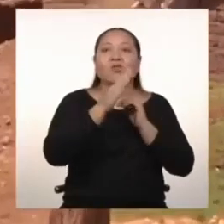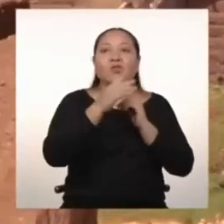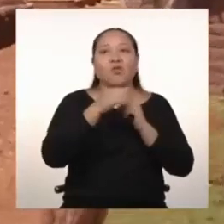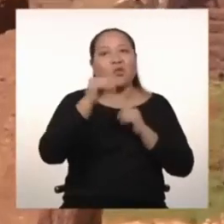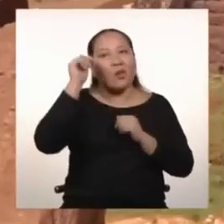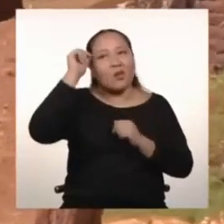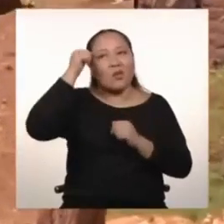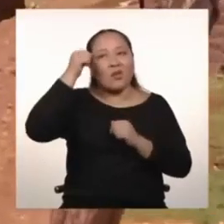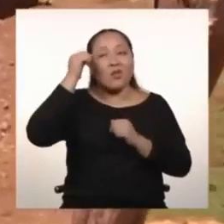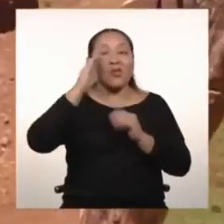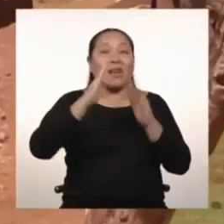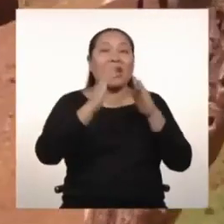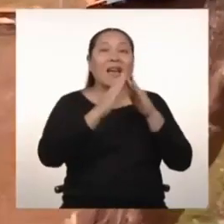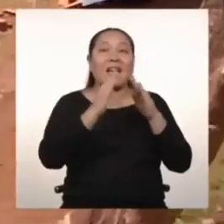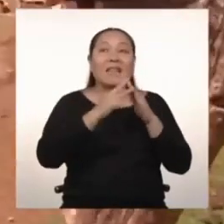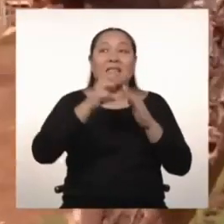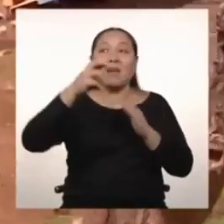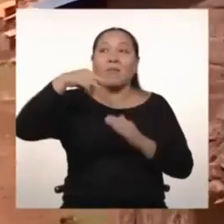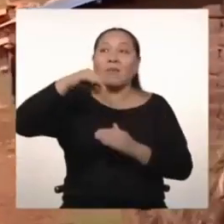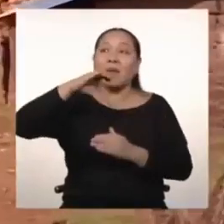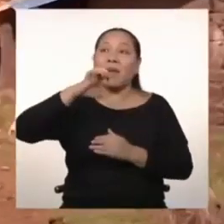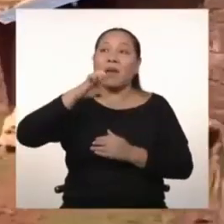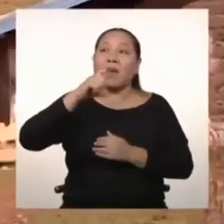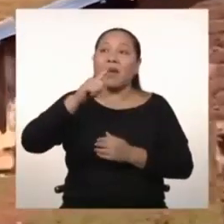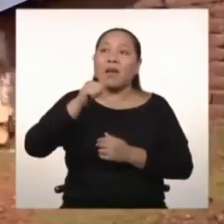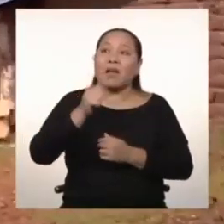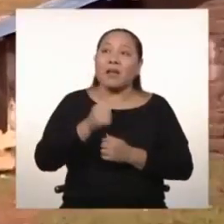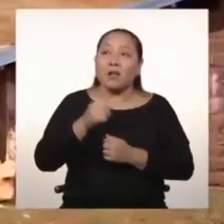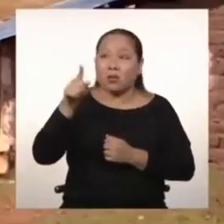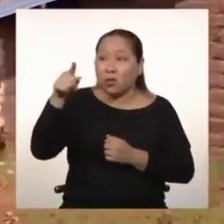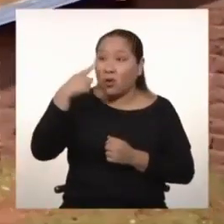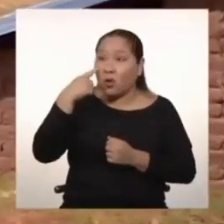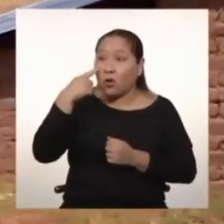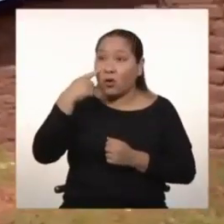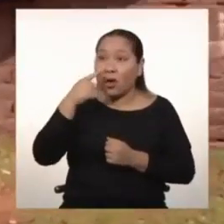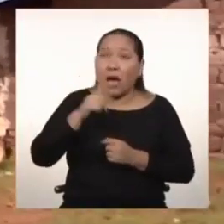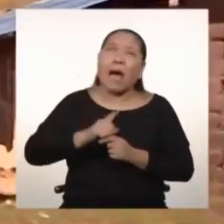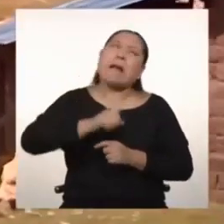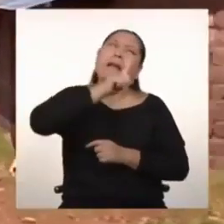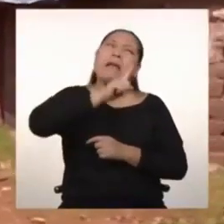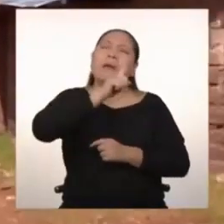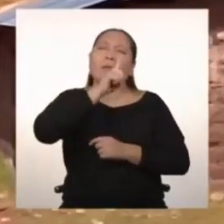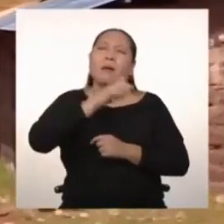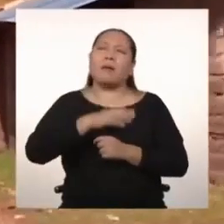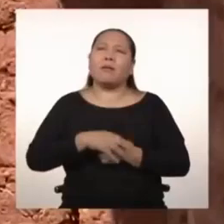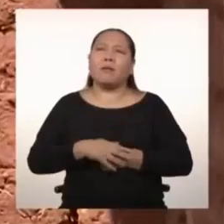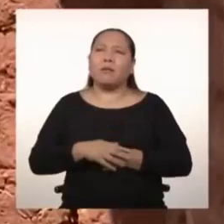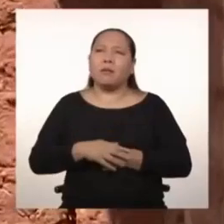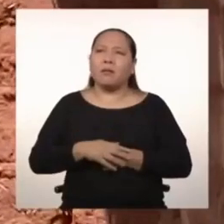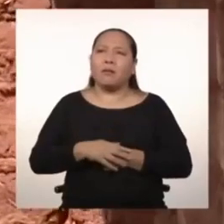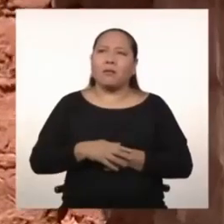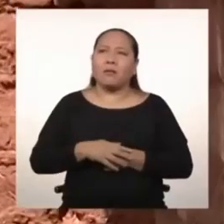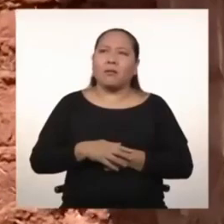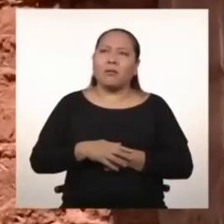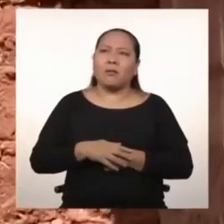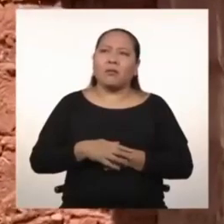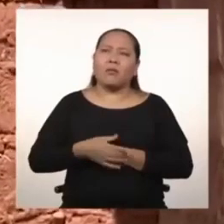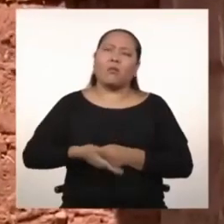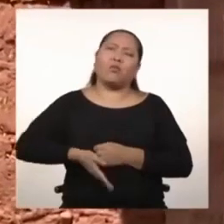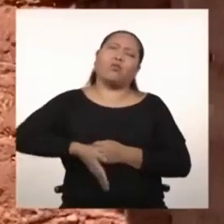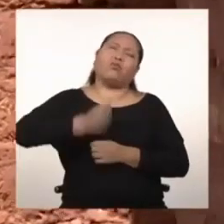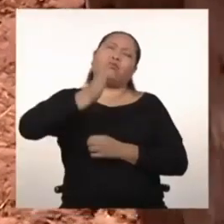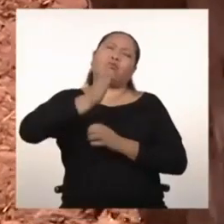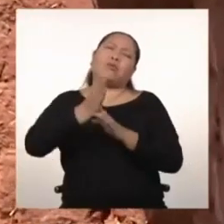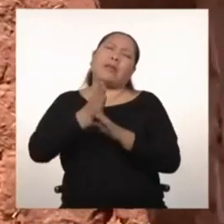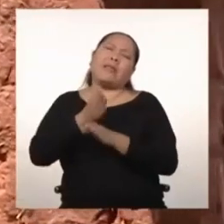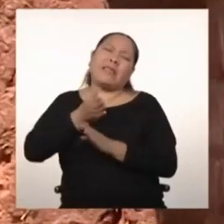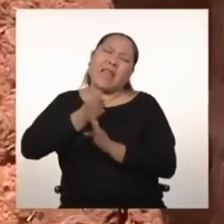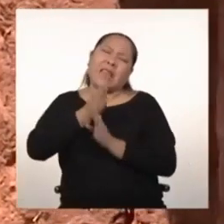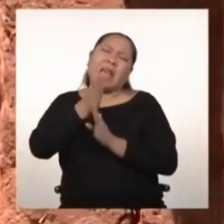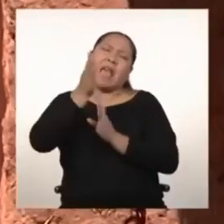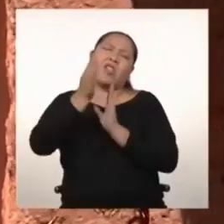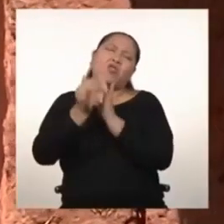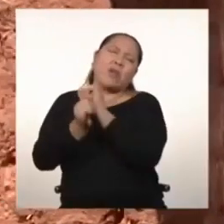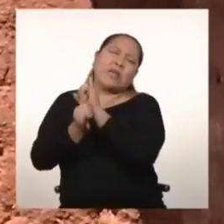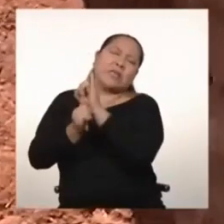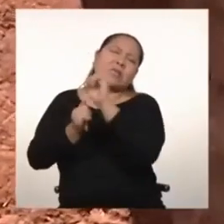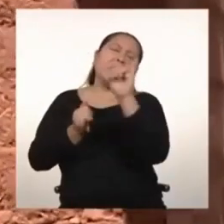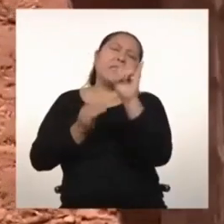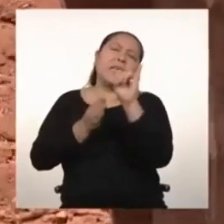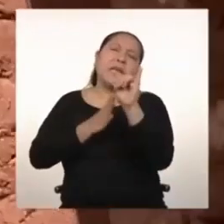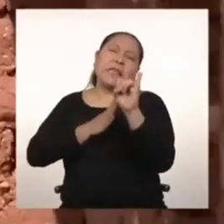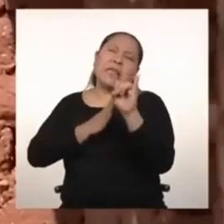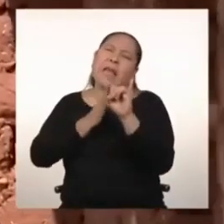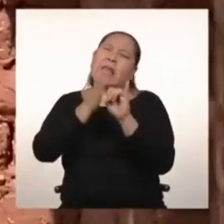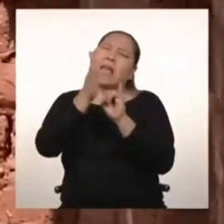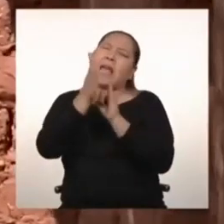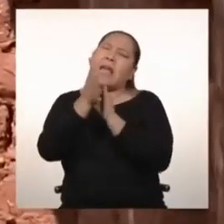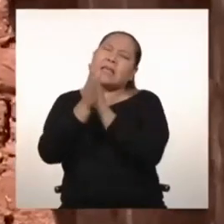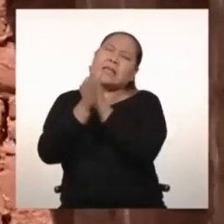casa de Micaela Bastidas, ¿conoce dónde es? Arriba. ¿Más arriba todavía? Derecha, izquierda, derecha, sí.